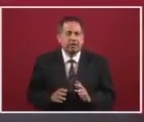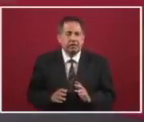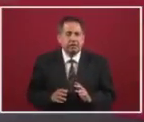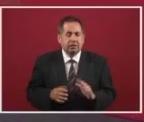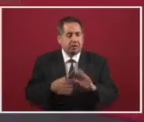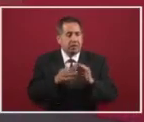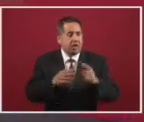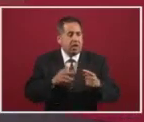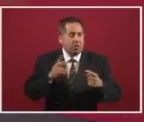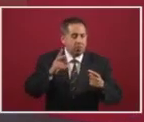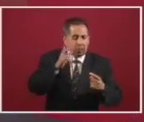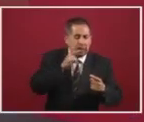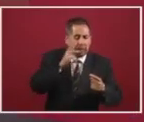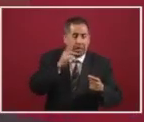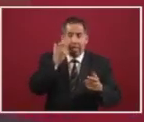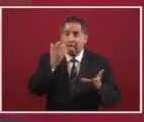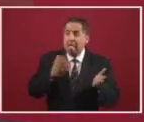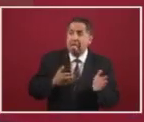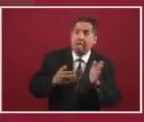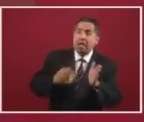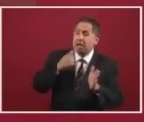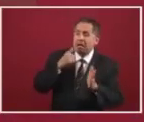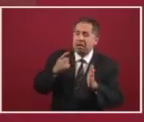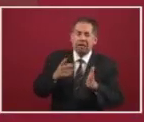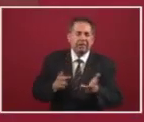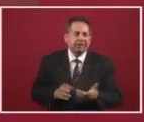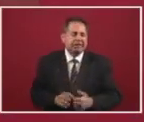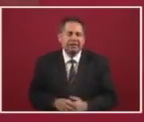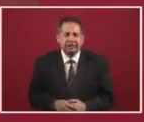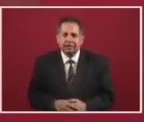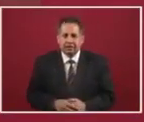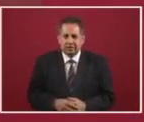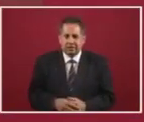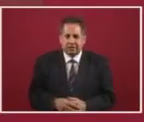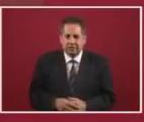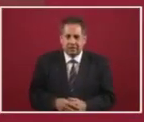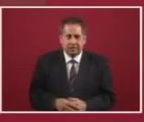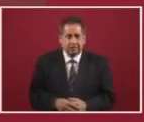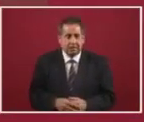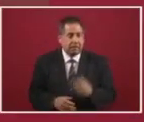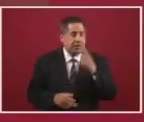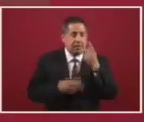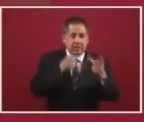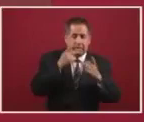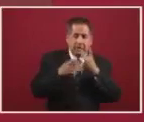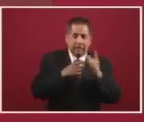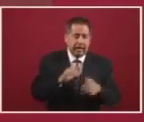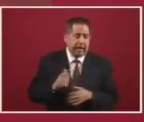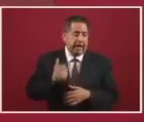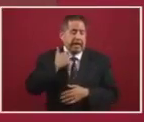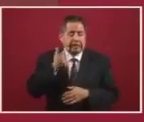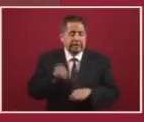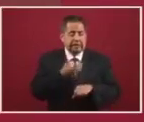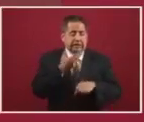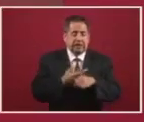presentando pruebas de declaraciones de el que estuvo de secretario de